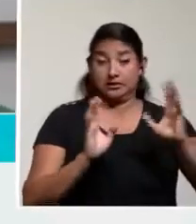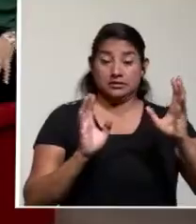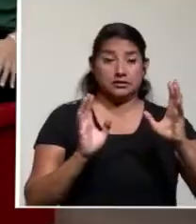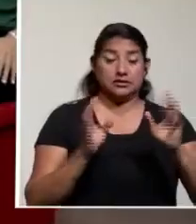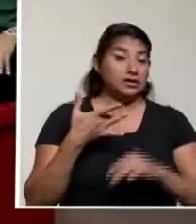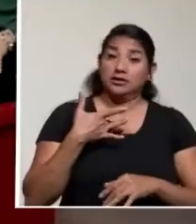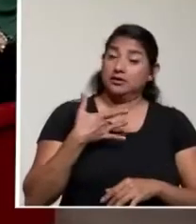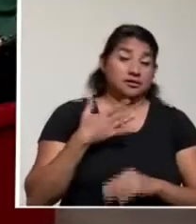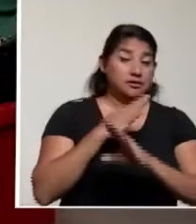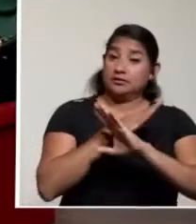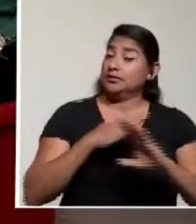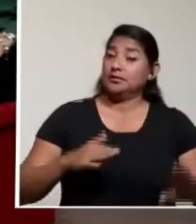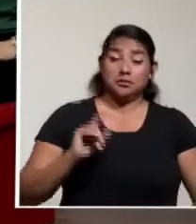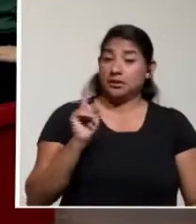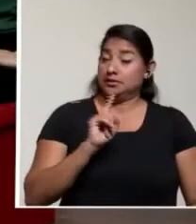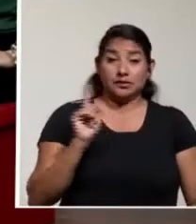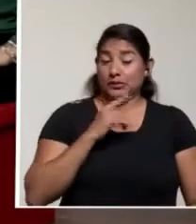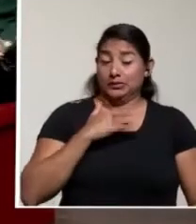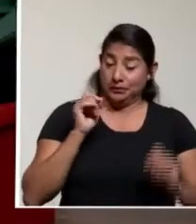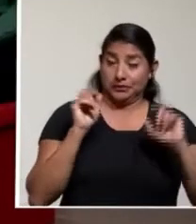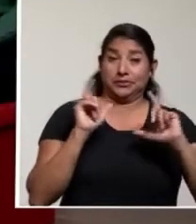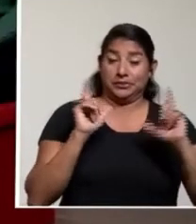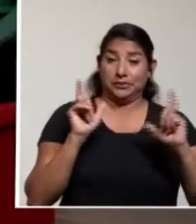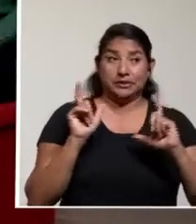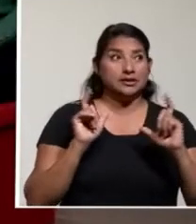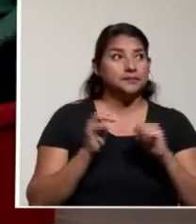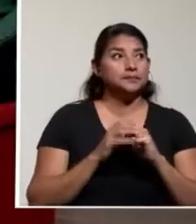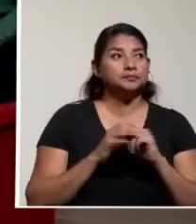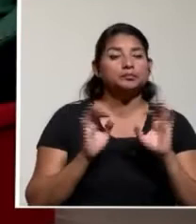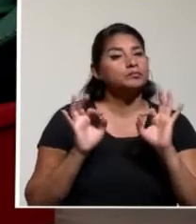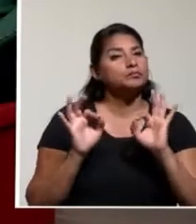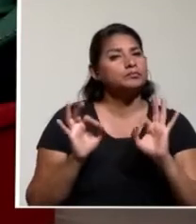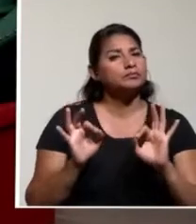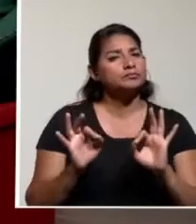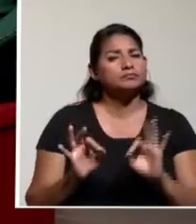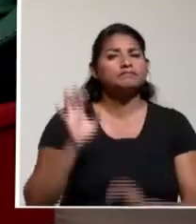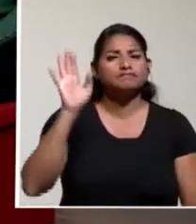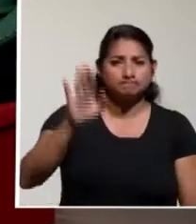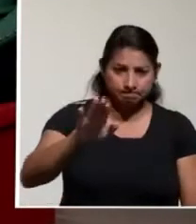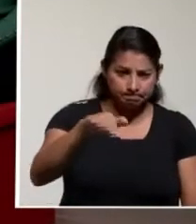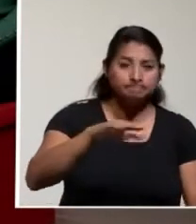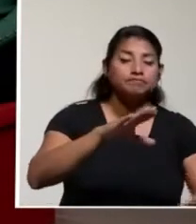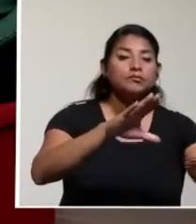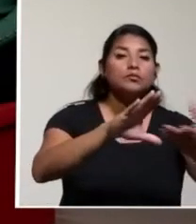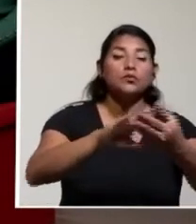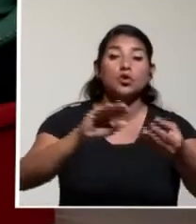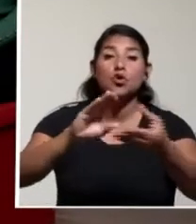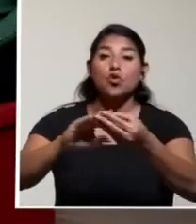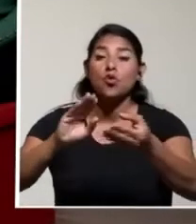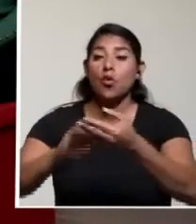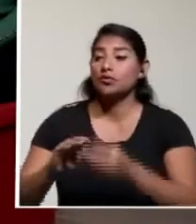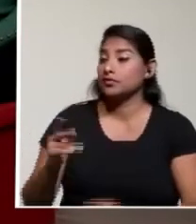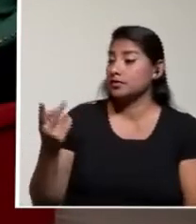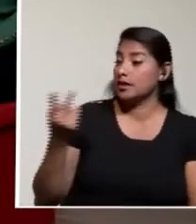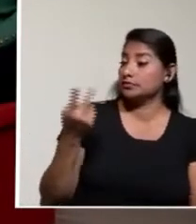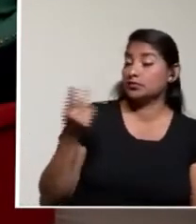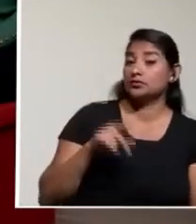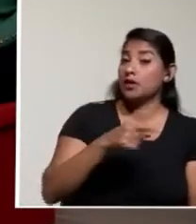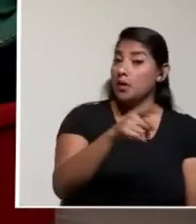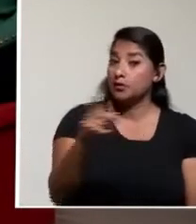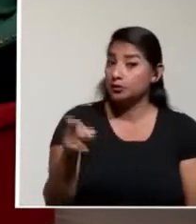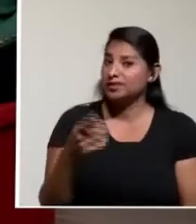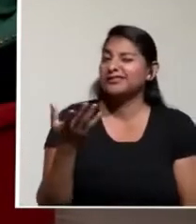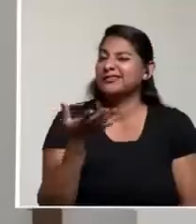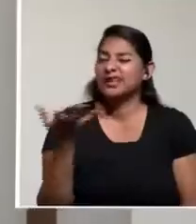No, sí, me transmite paz, ¿verdad? No. Muy bien. ¿Sabe qué les quiero contar yo? ¿Y qué le quiere contar niña Carla? Uh-huh.